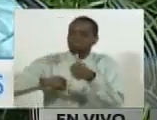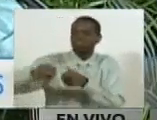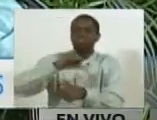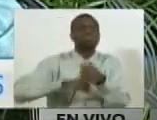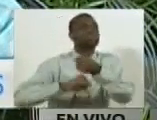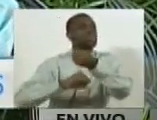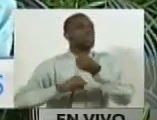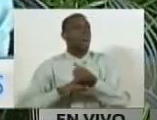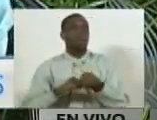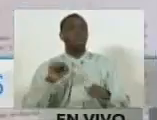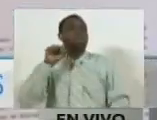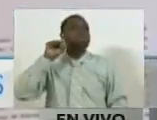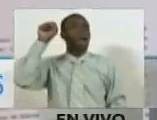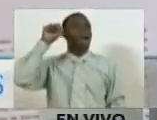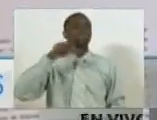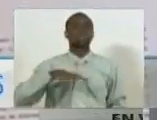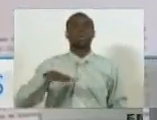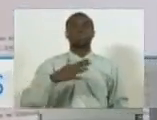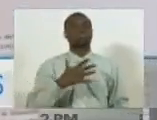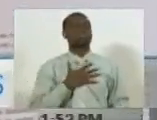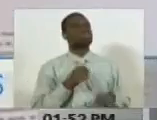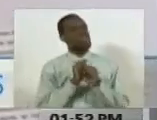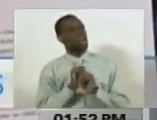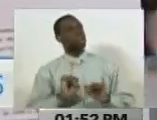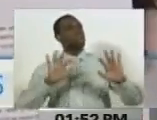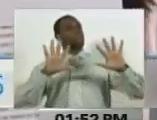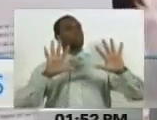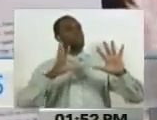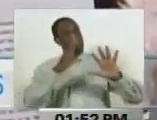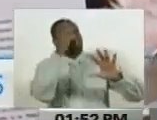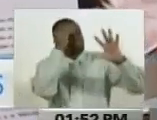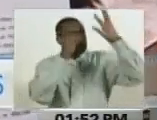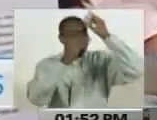de república. Hay que hacer un gran esfuerzo.